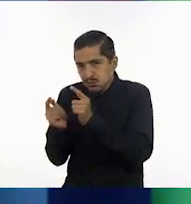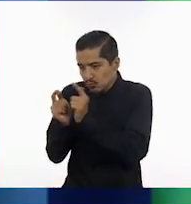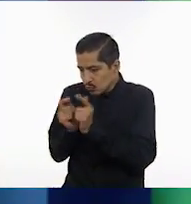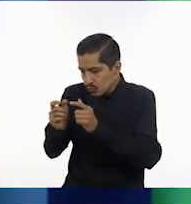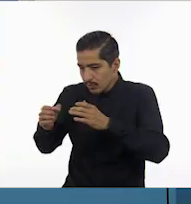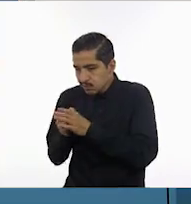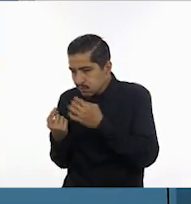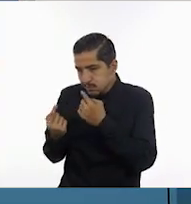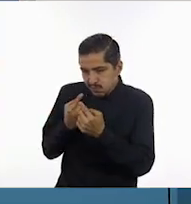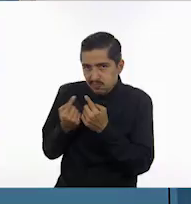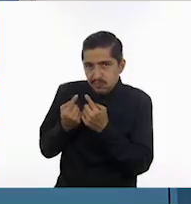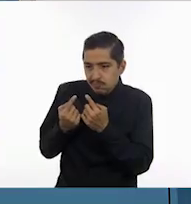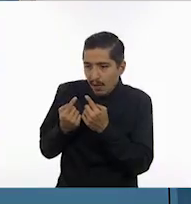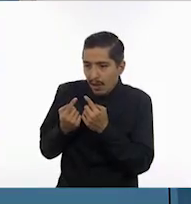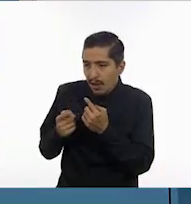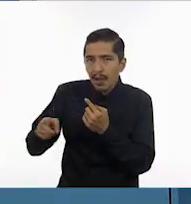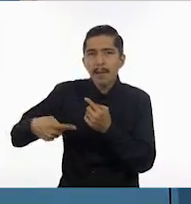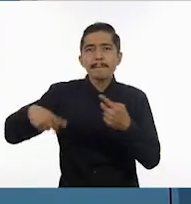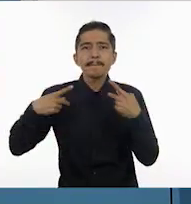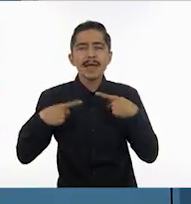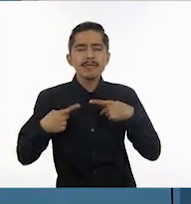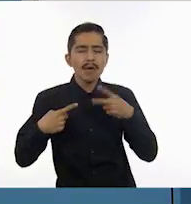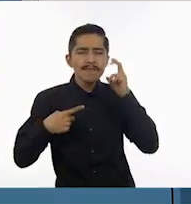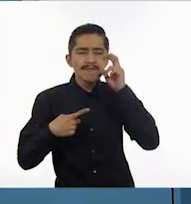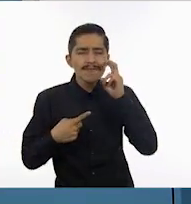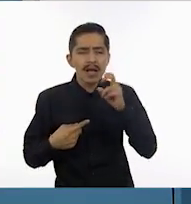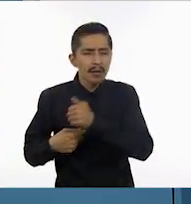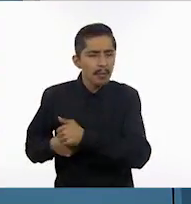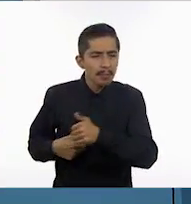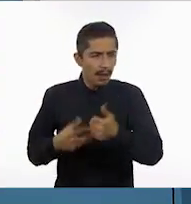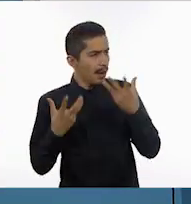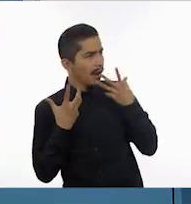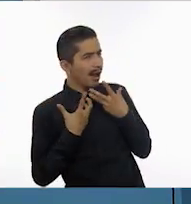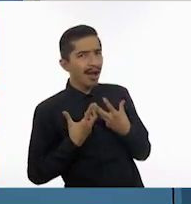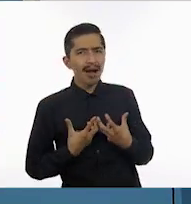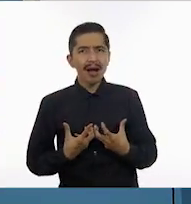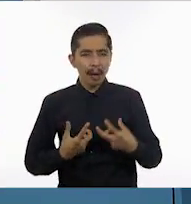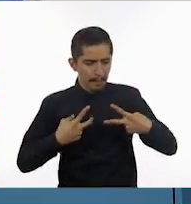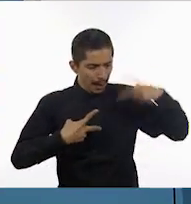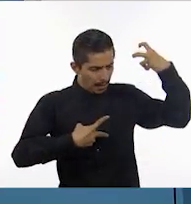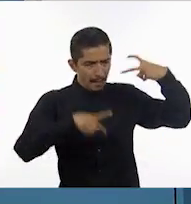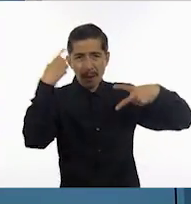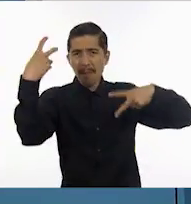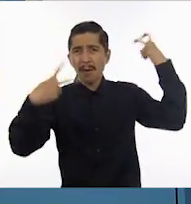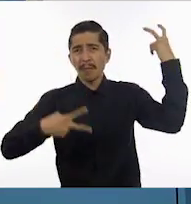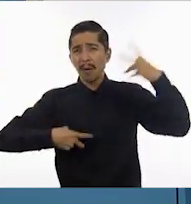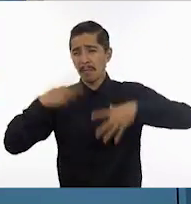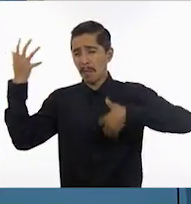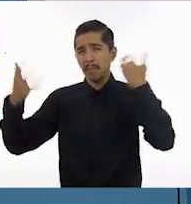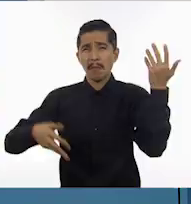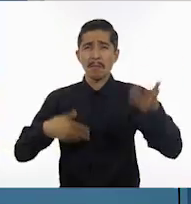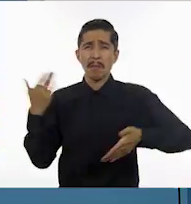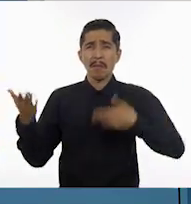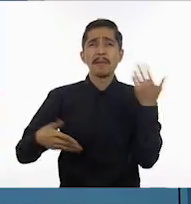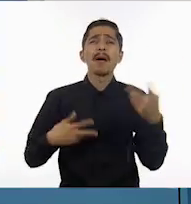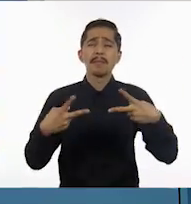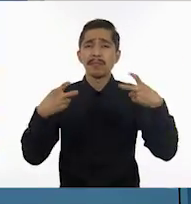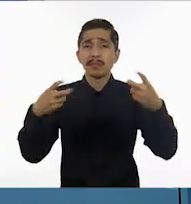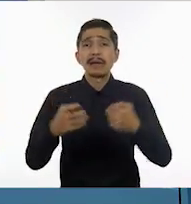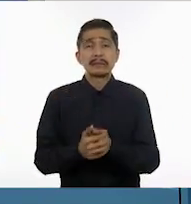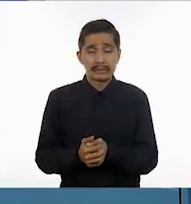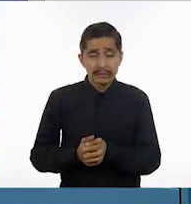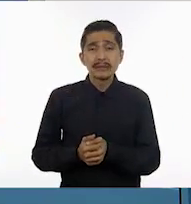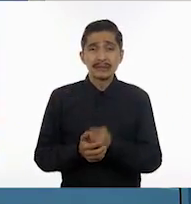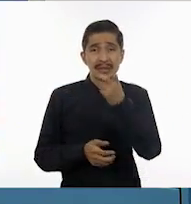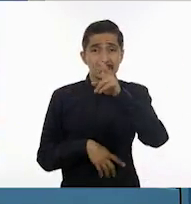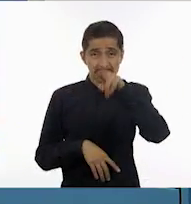aterrorizaban a los viajantes y, como bien dijo Juan Carlos, les robaban todas sus cosas. Un factor más que explica esta dificultad de